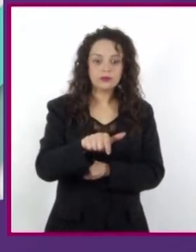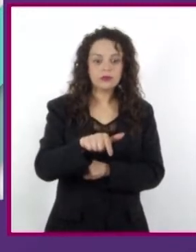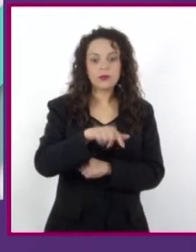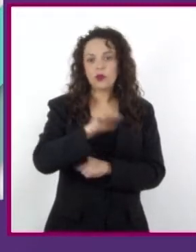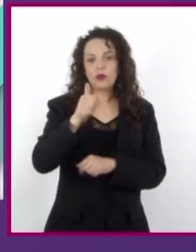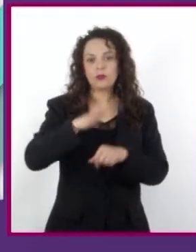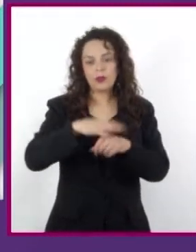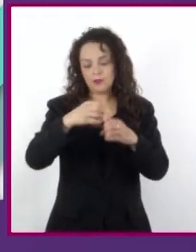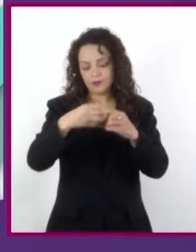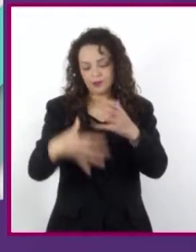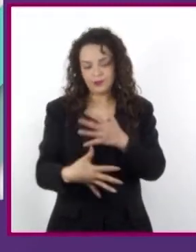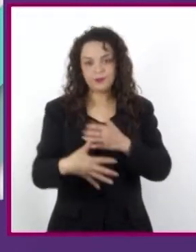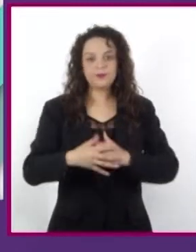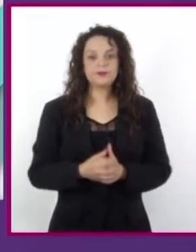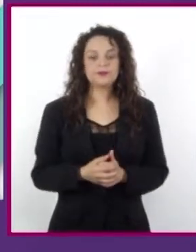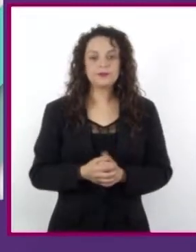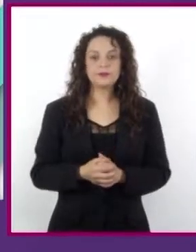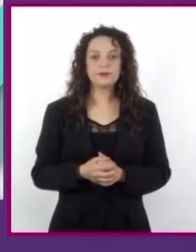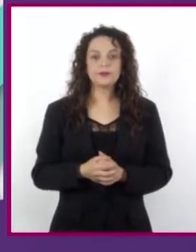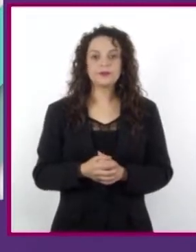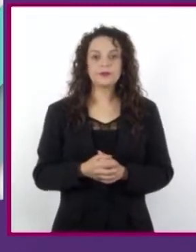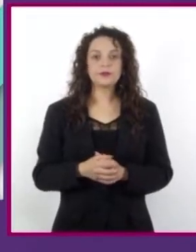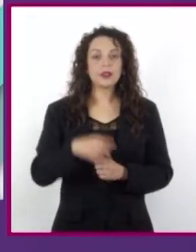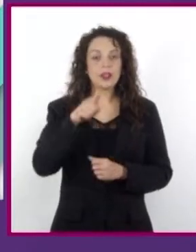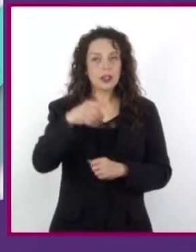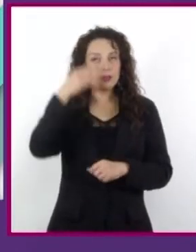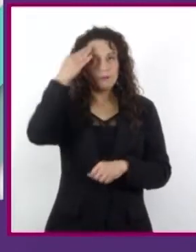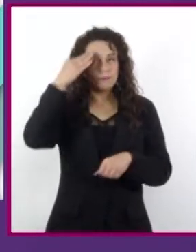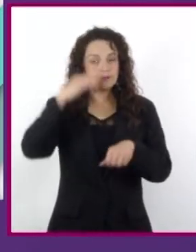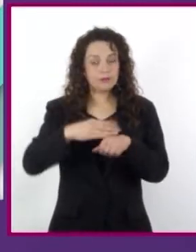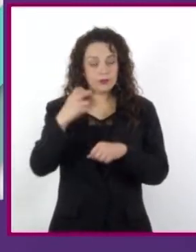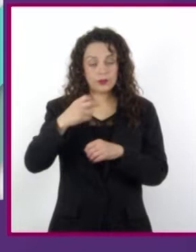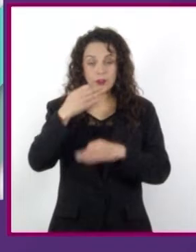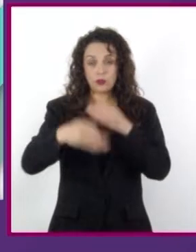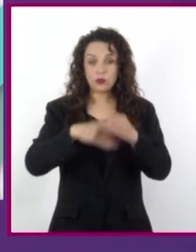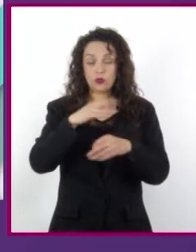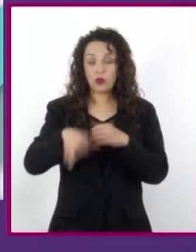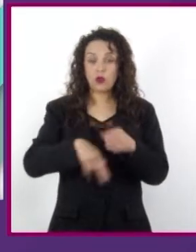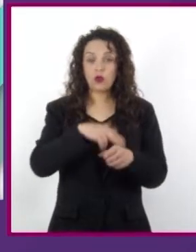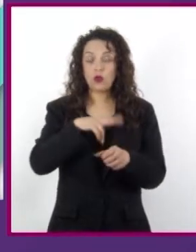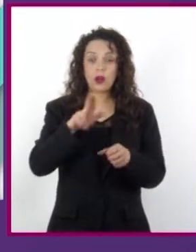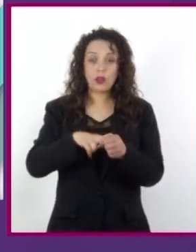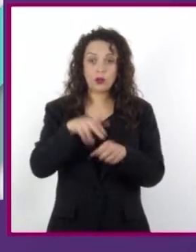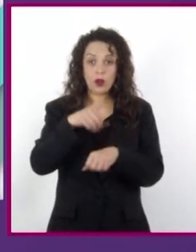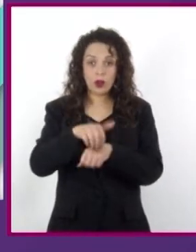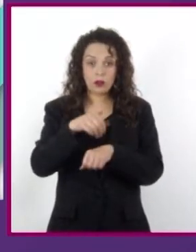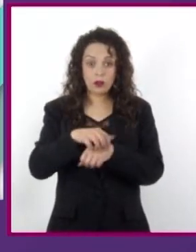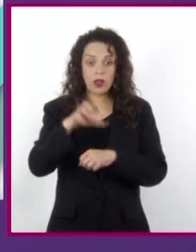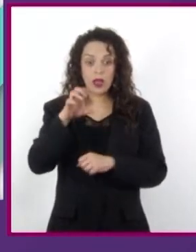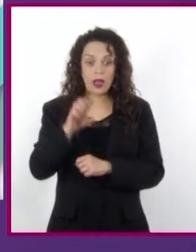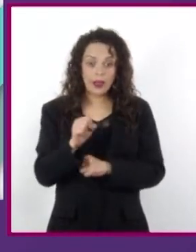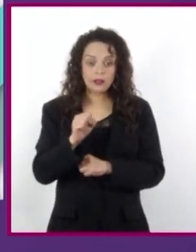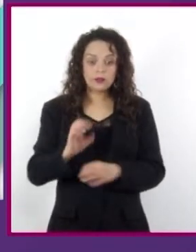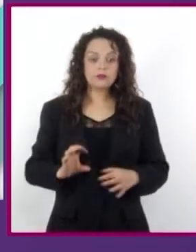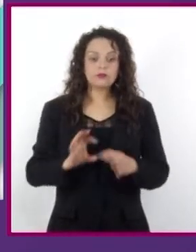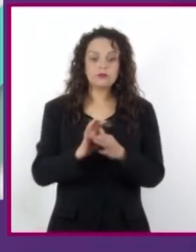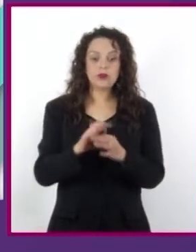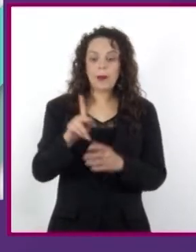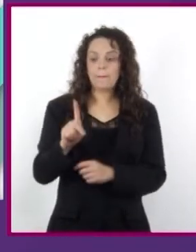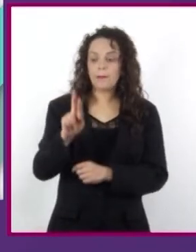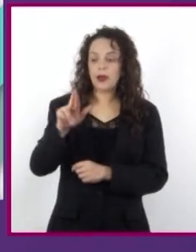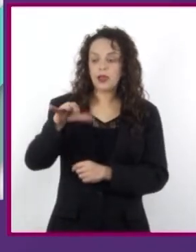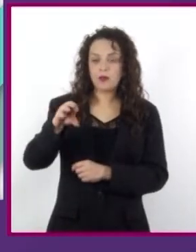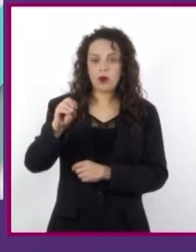otros. Y seguro se acuerdan de que todo número natural es primo o producto de primos. Por